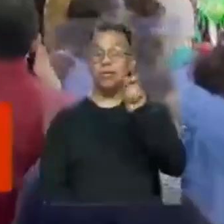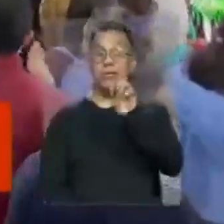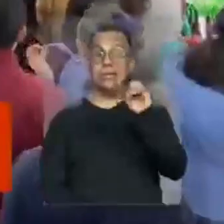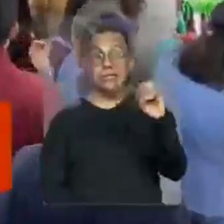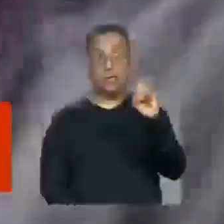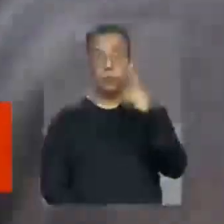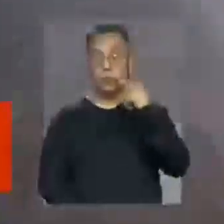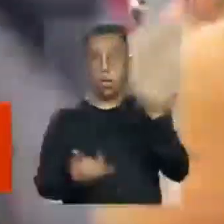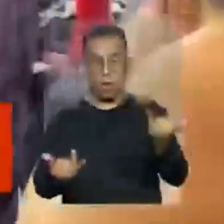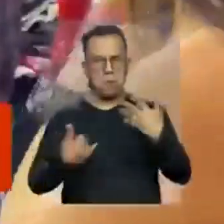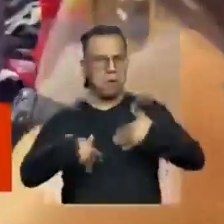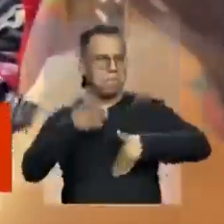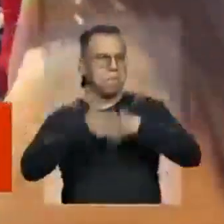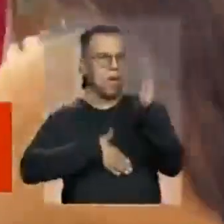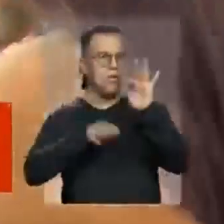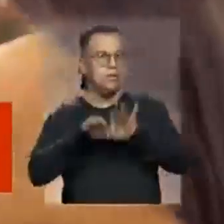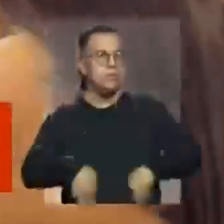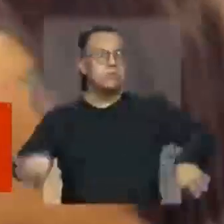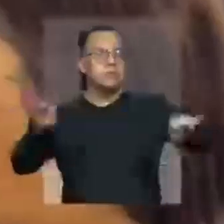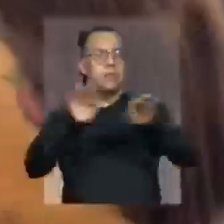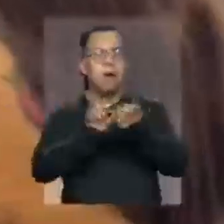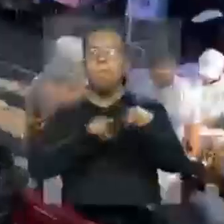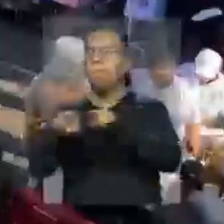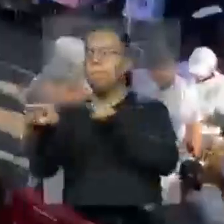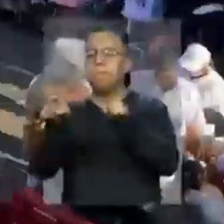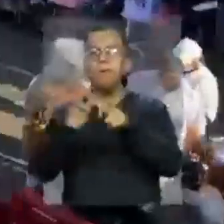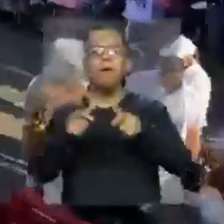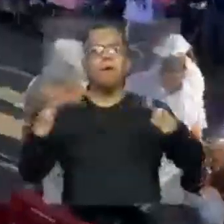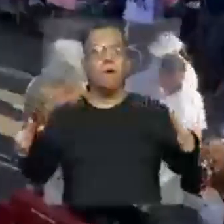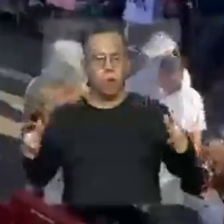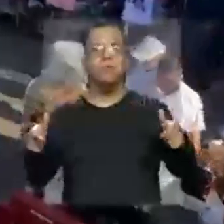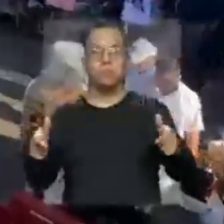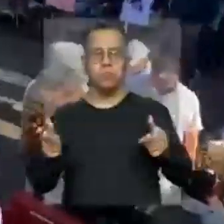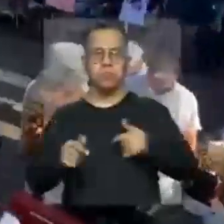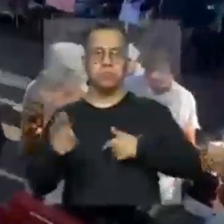del centro mayorista textil más importante del país esperan aumentar sus ventas exponencialmente.